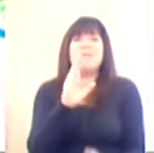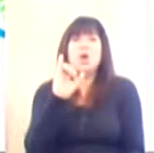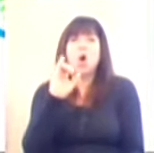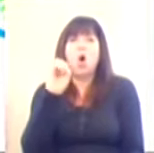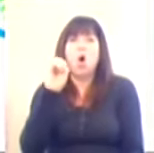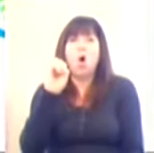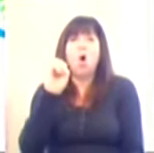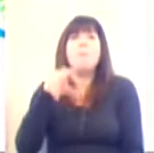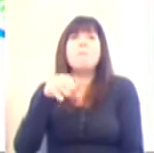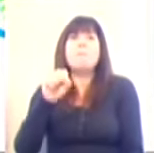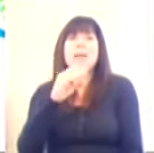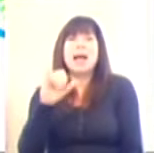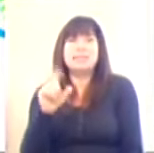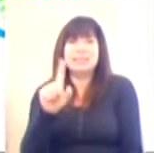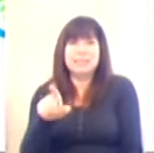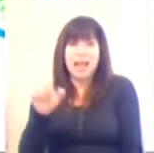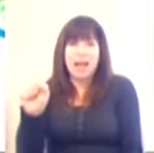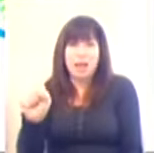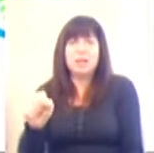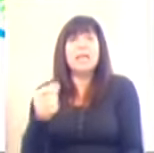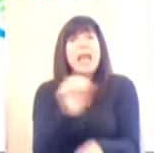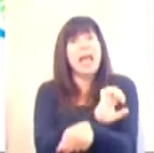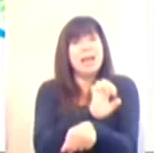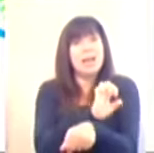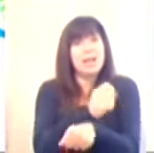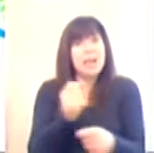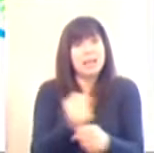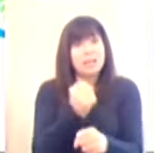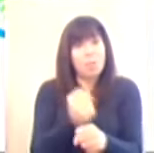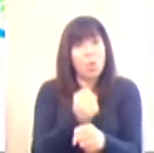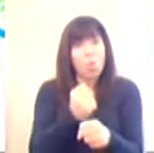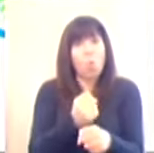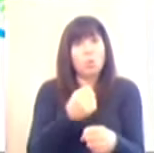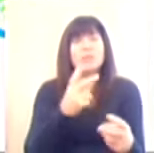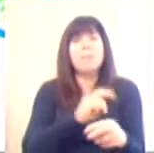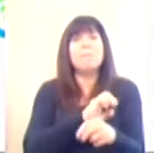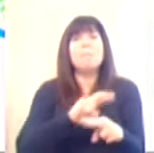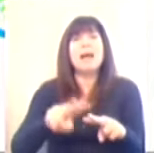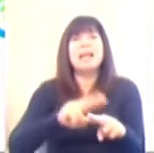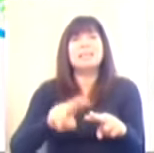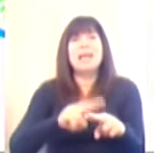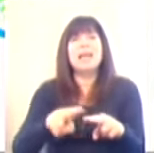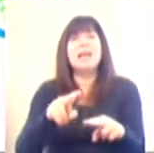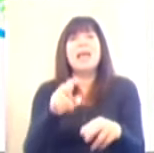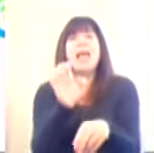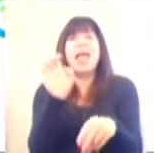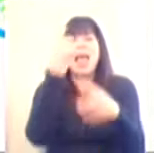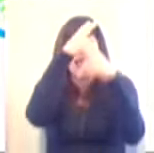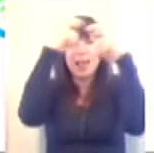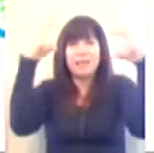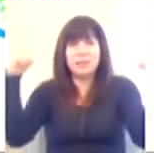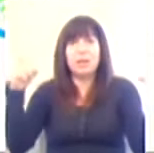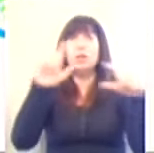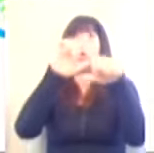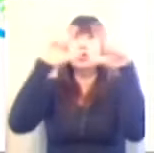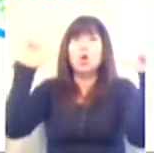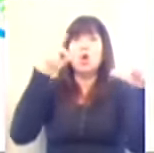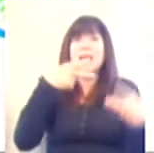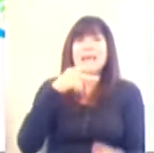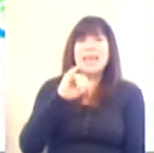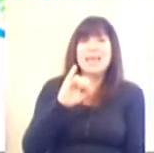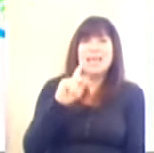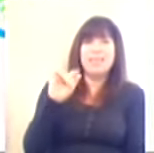muchos, porque en realidad las energías que se usan para producir electricidad, que son la hídrica, la solar, eólica, la